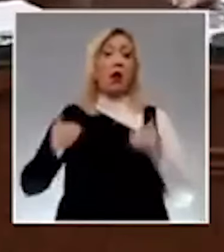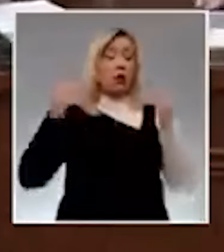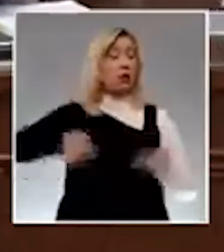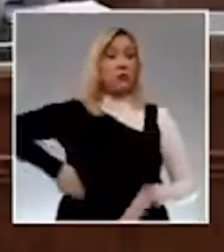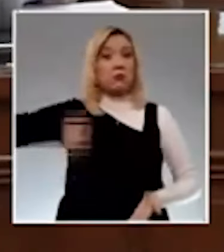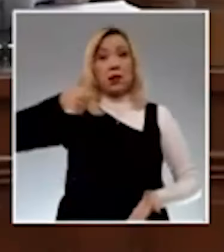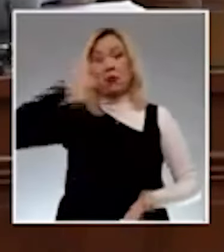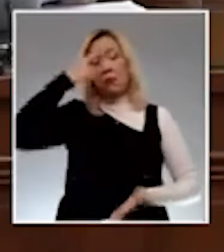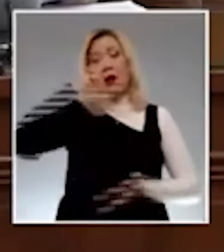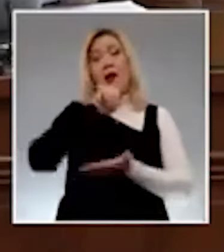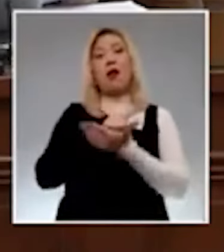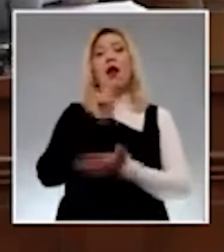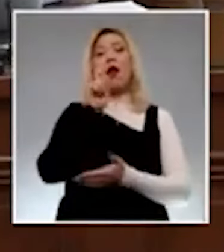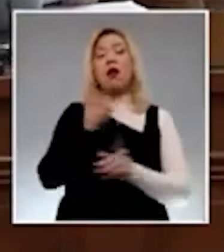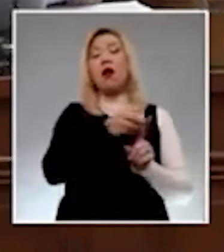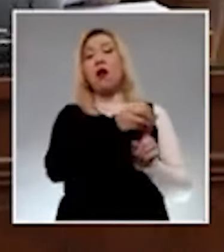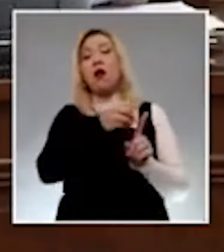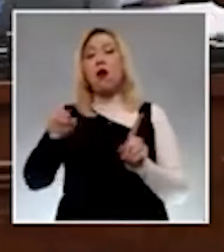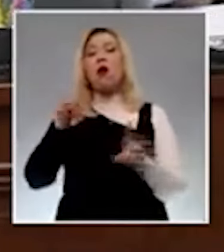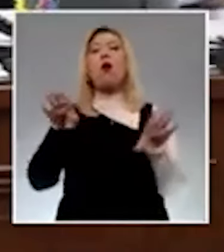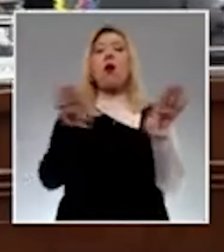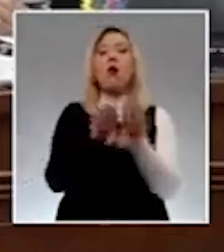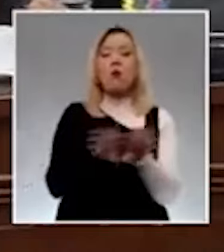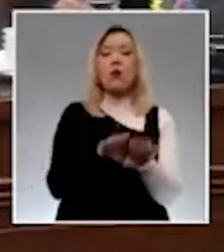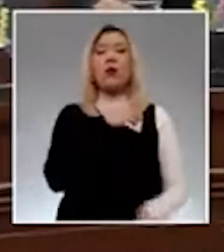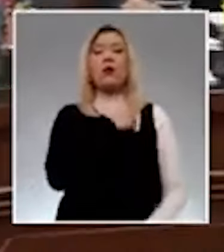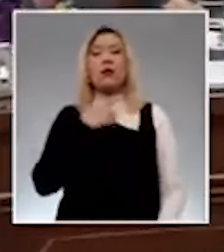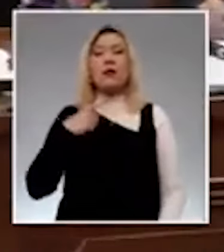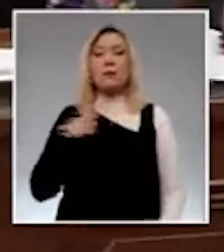la regulación de cómo debe realizarse una